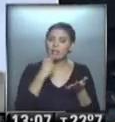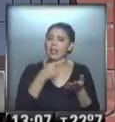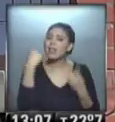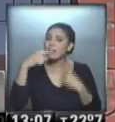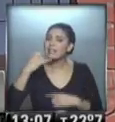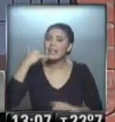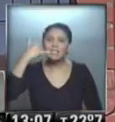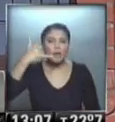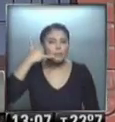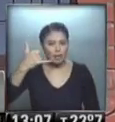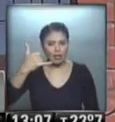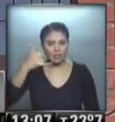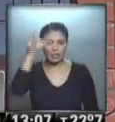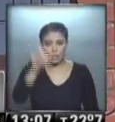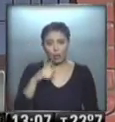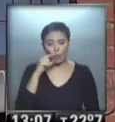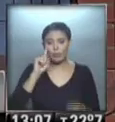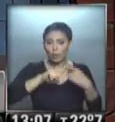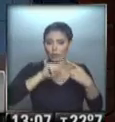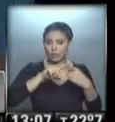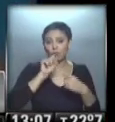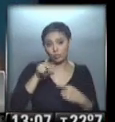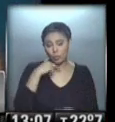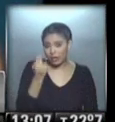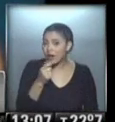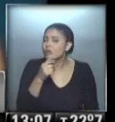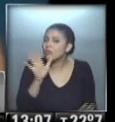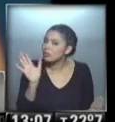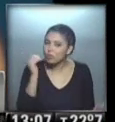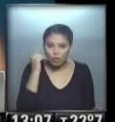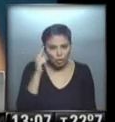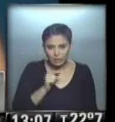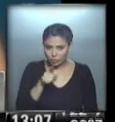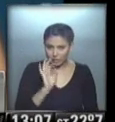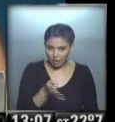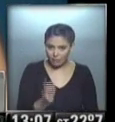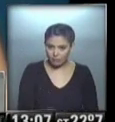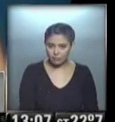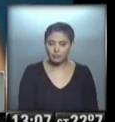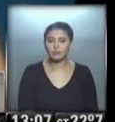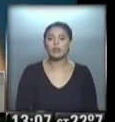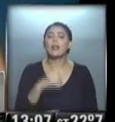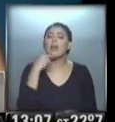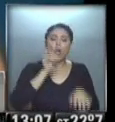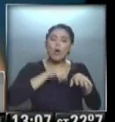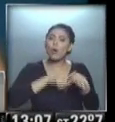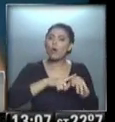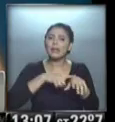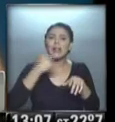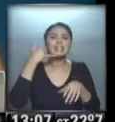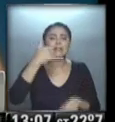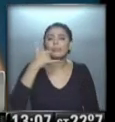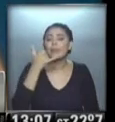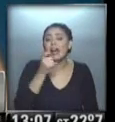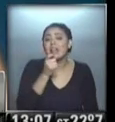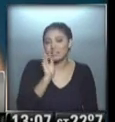llamados telefónicos que coinciden de este señor con su hija, aparentemente, no sé si esto se lo comunicaron ayer en la fiscalía. Sí. ¿En qué horario son, teniendo